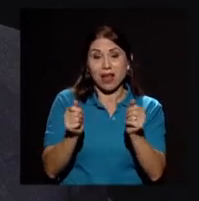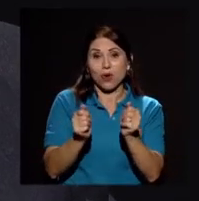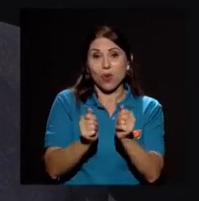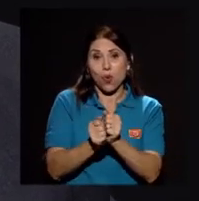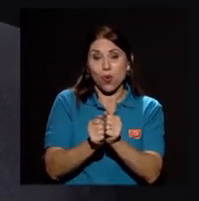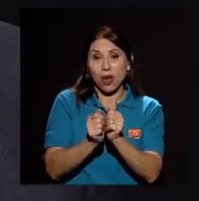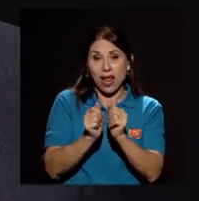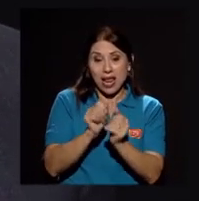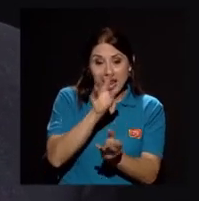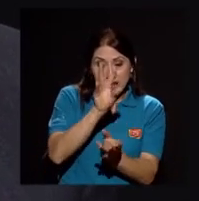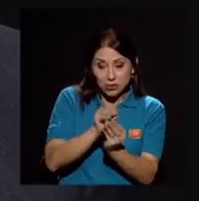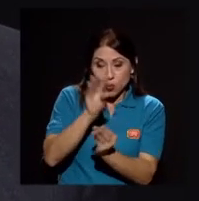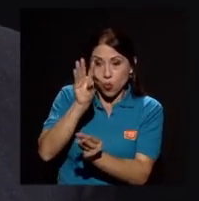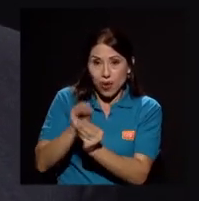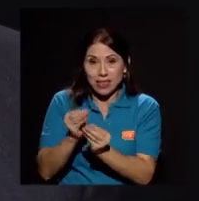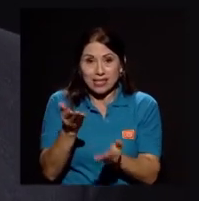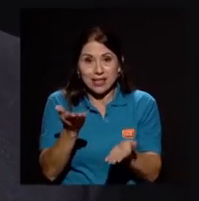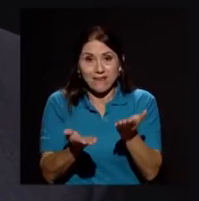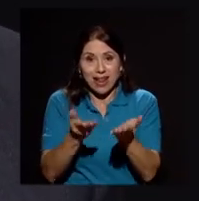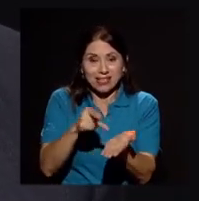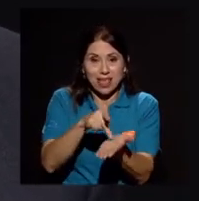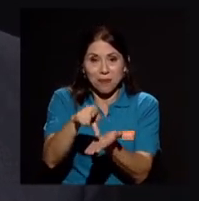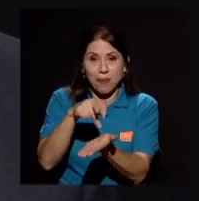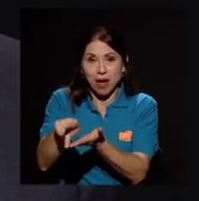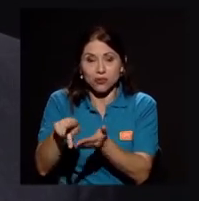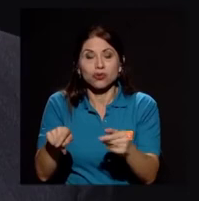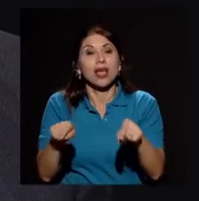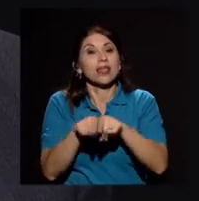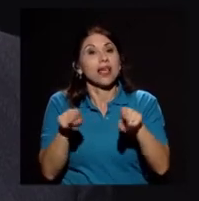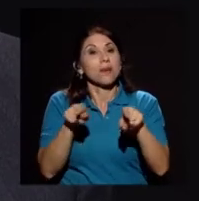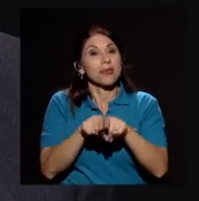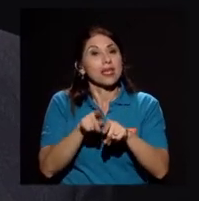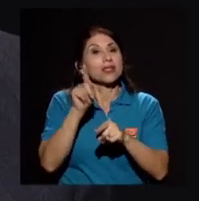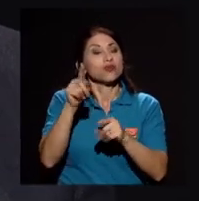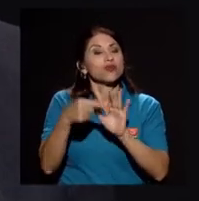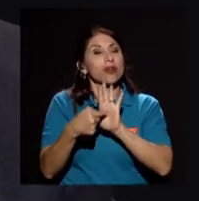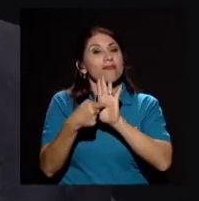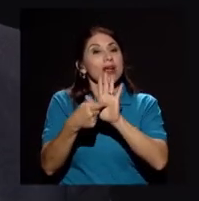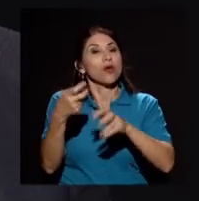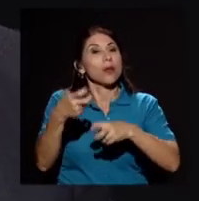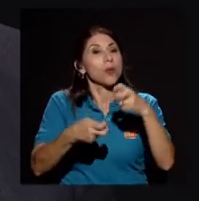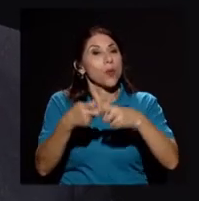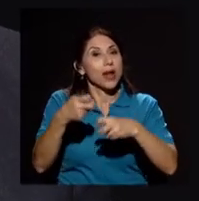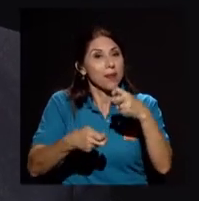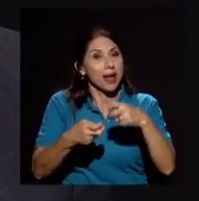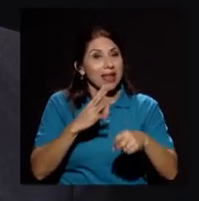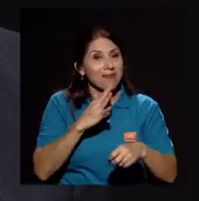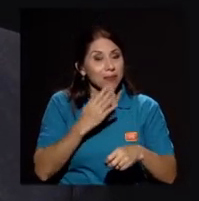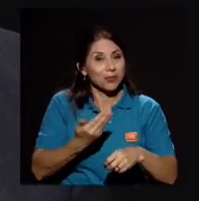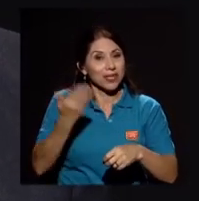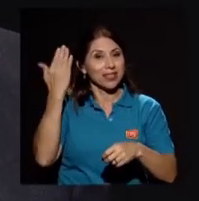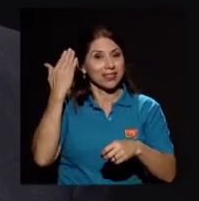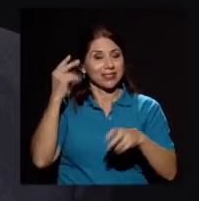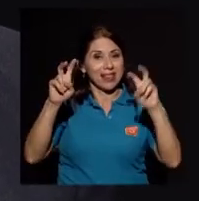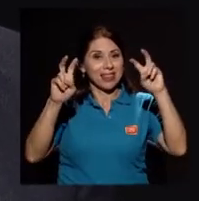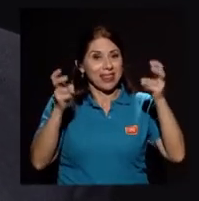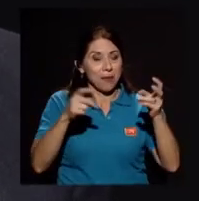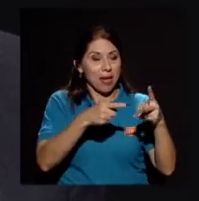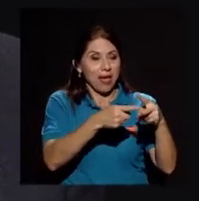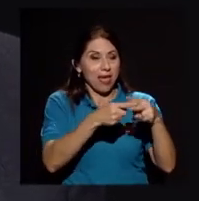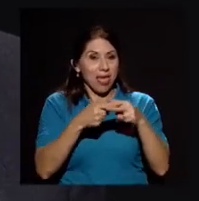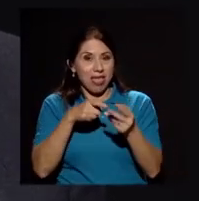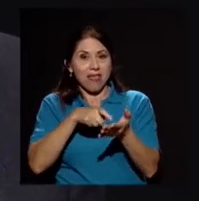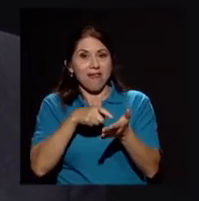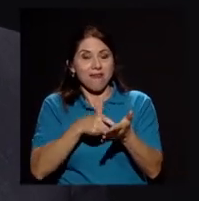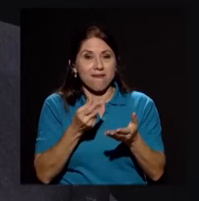pagos es también un reflejo del problema que empezamos a hablar al inicio el programa de nuevo que es el tema del tema fiscal es un efecto secundario